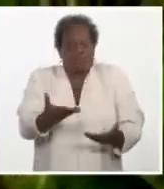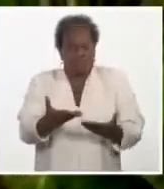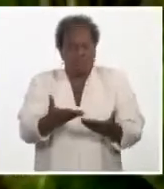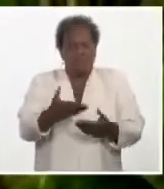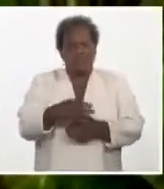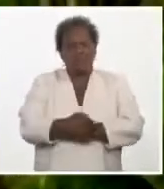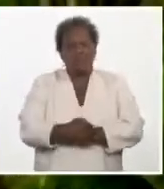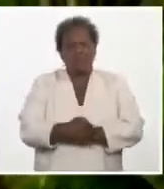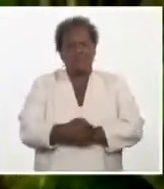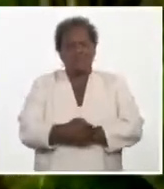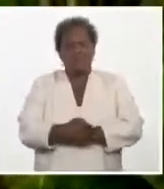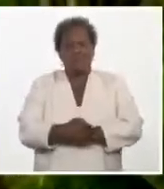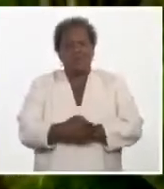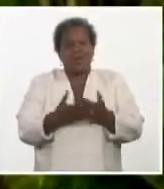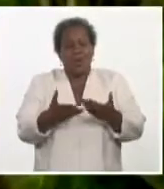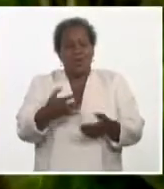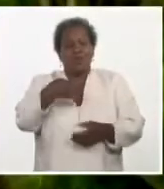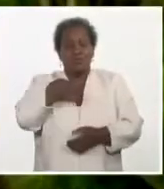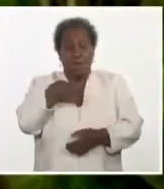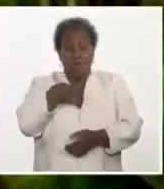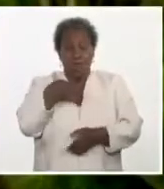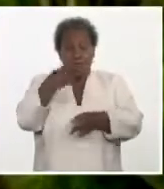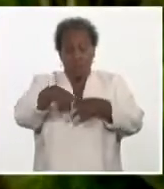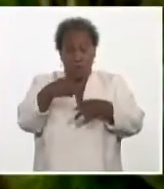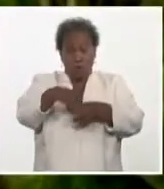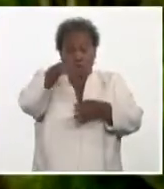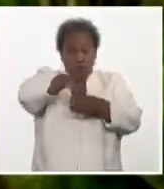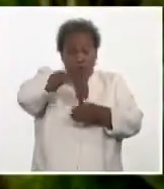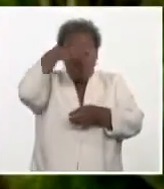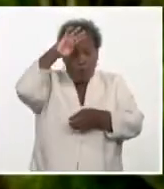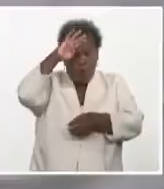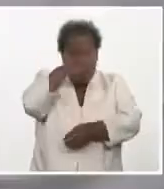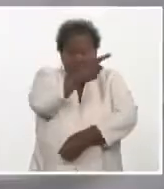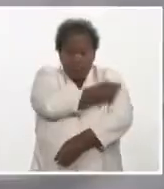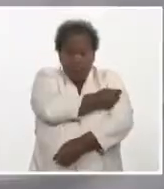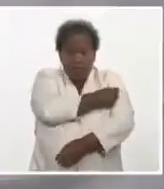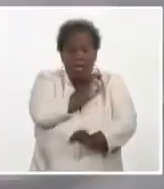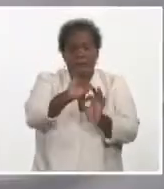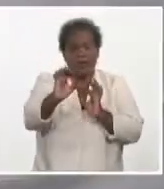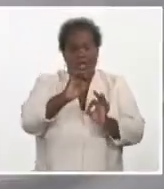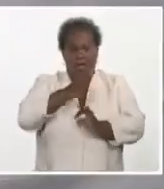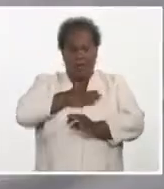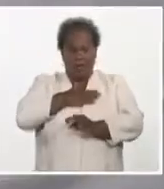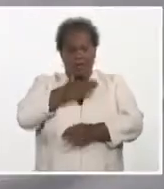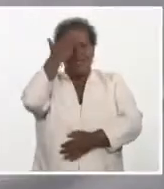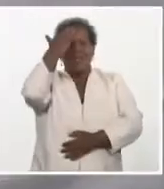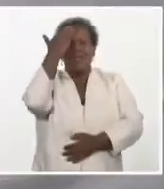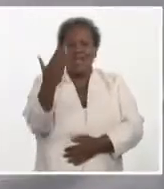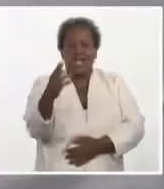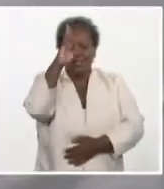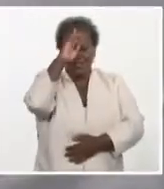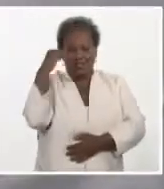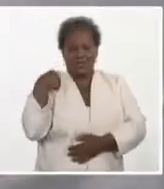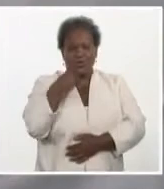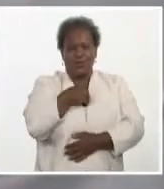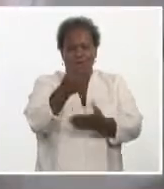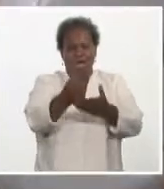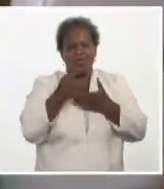orgullo de tener un producto cubano que nos va a proteger. Gracias, doctor, por ayudar a